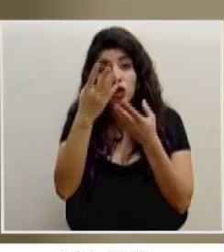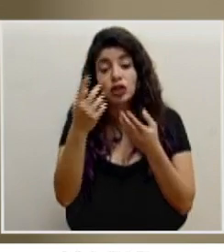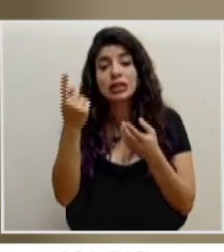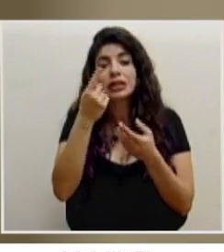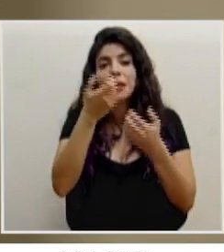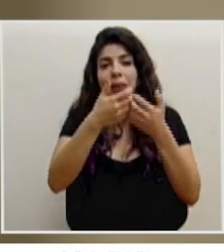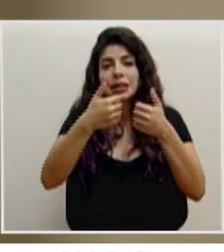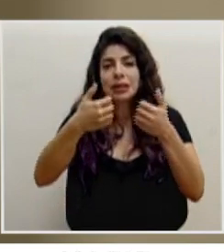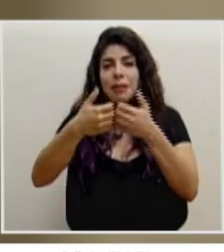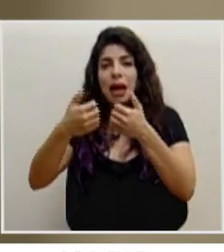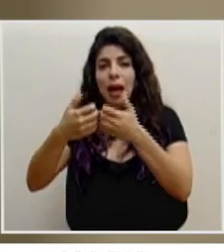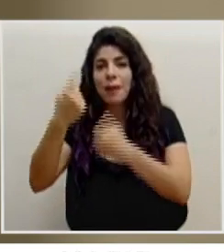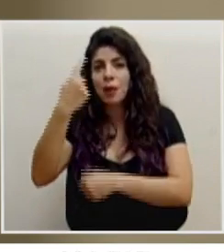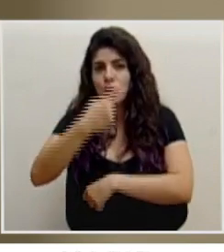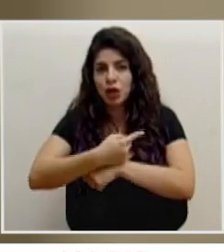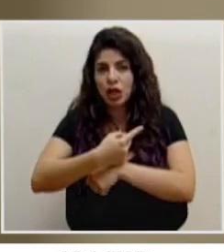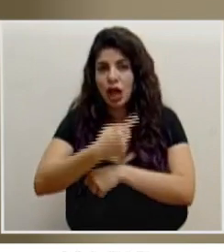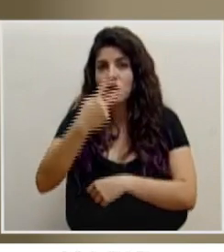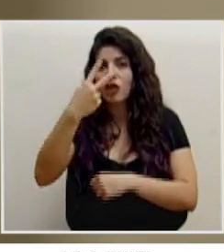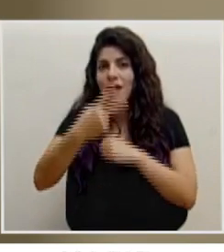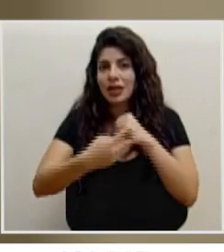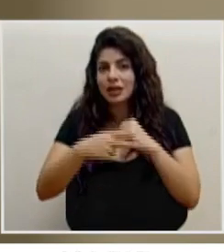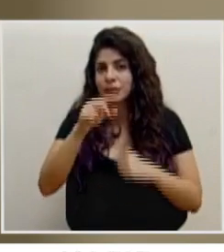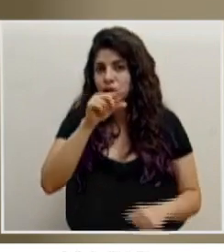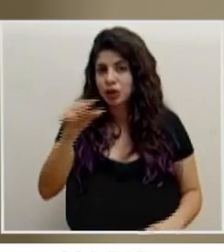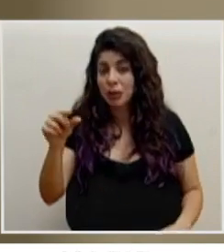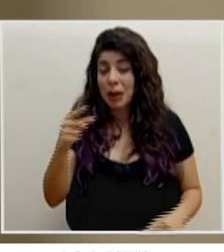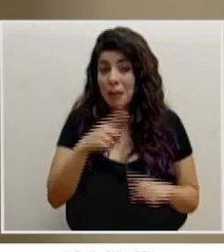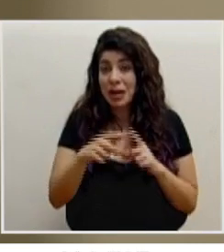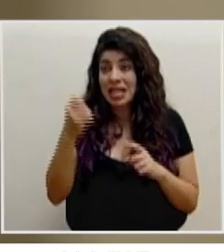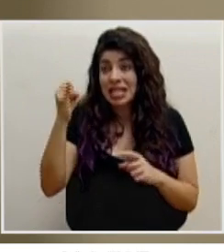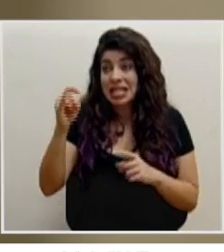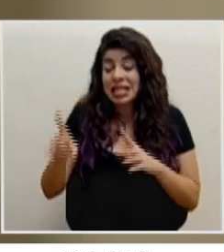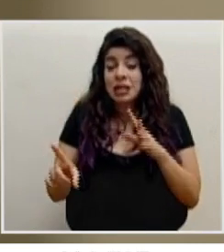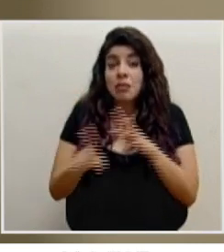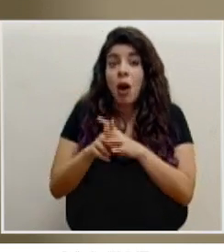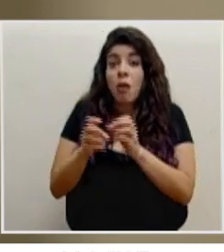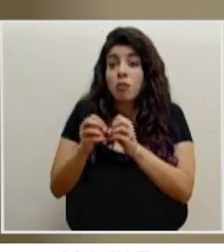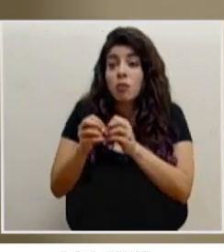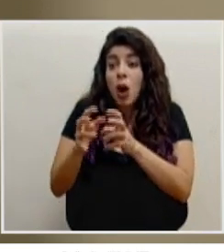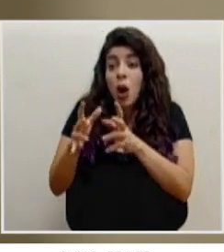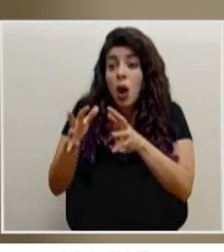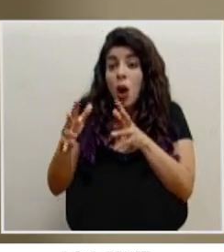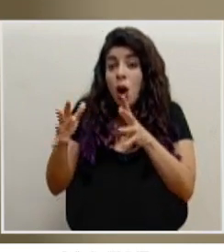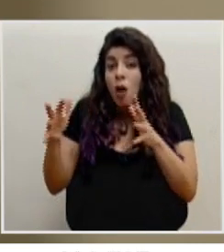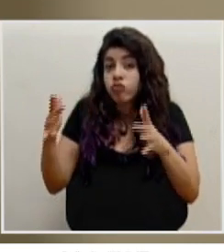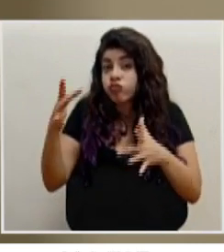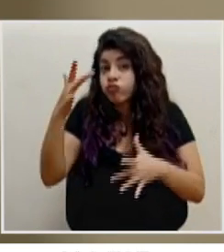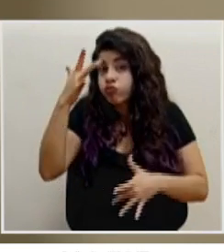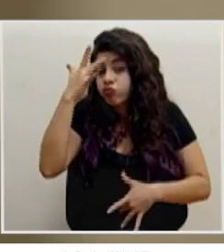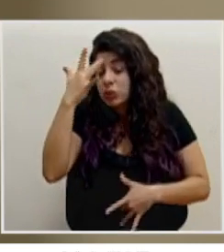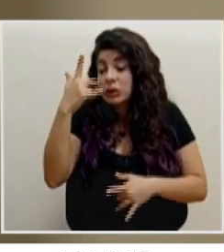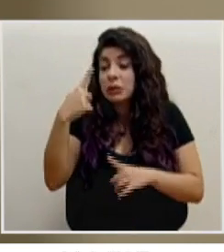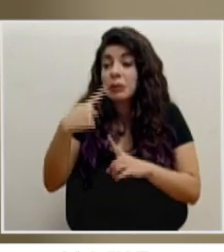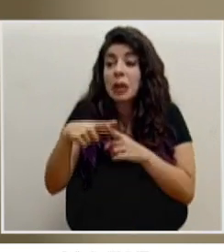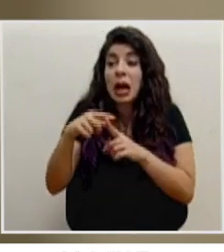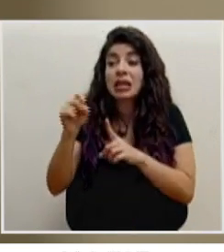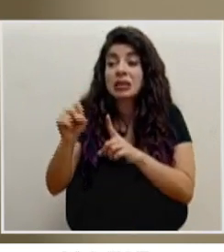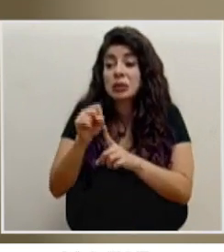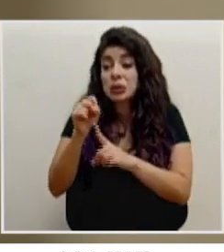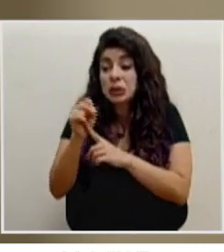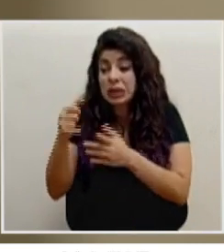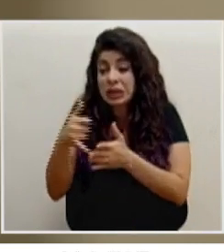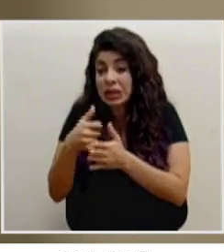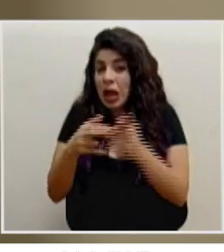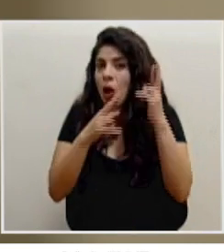por día y se dan 2 veces por semana, pero claro que si hay un aumento más importante de casos, ¿verdad? Hay una situación más crítica